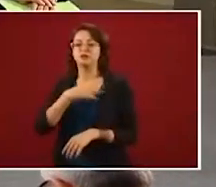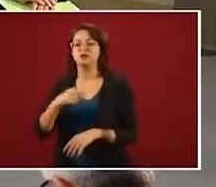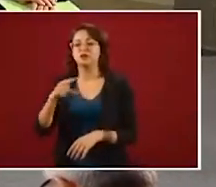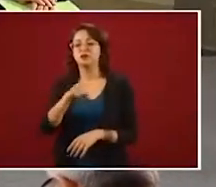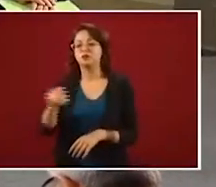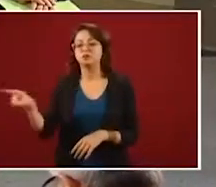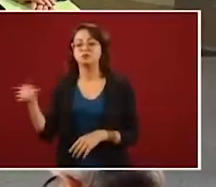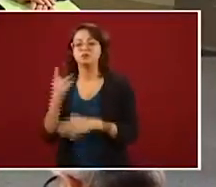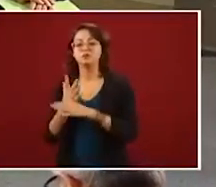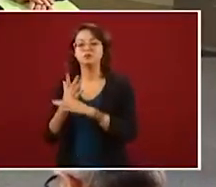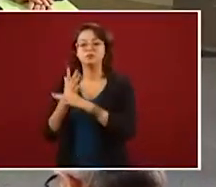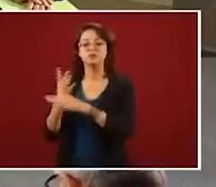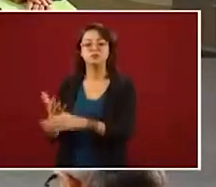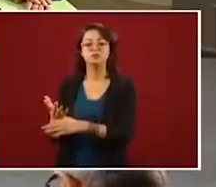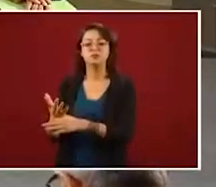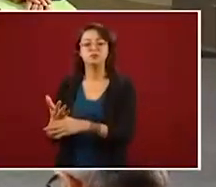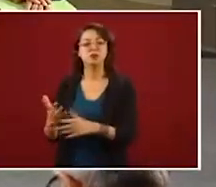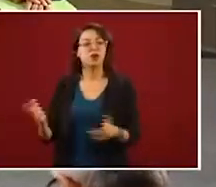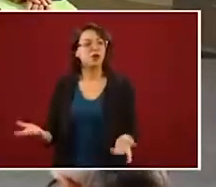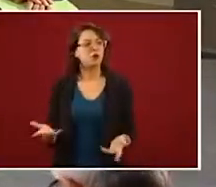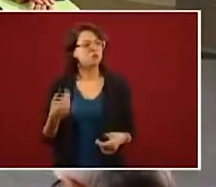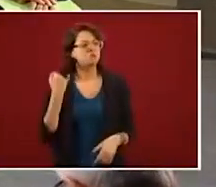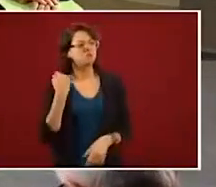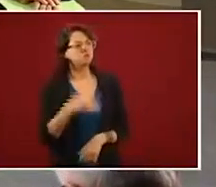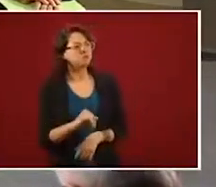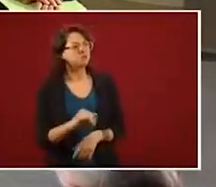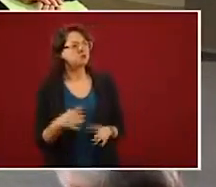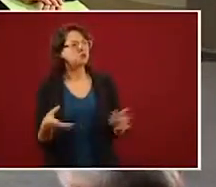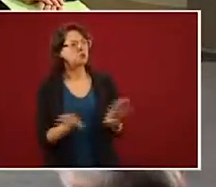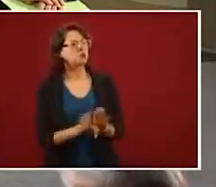ahora es el colmo,